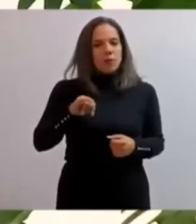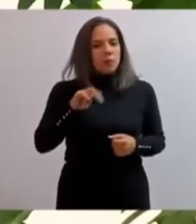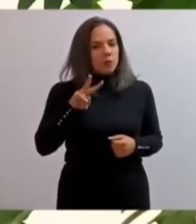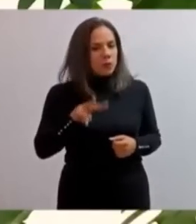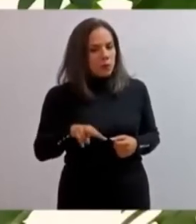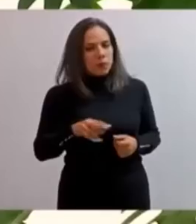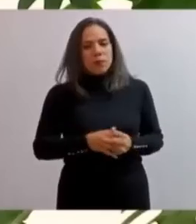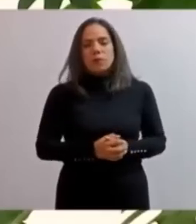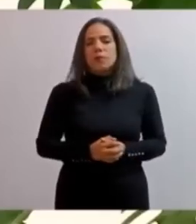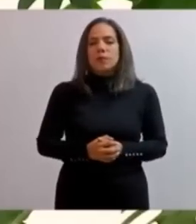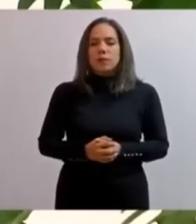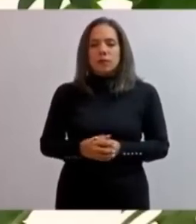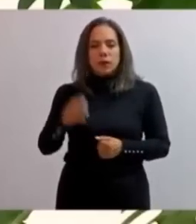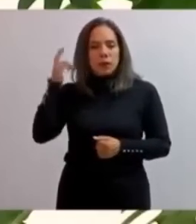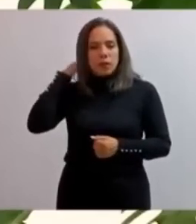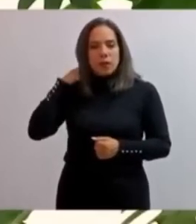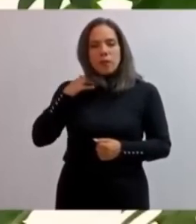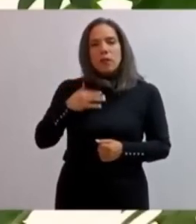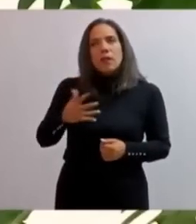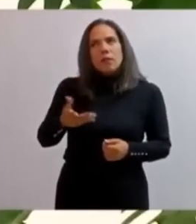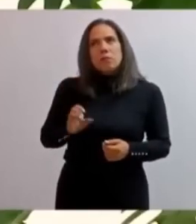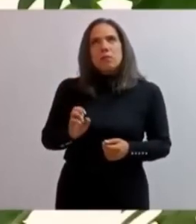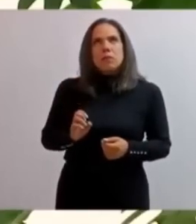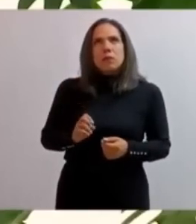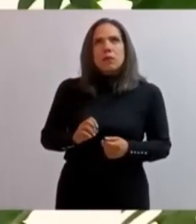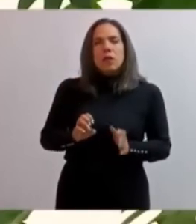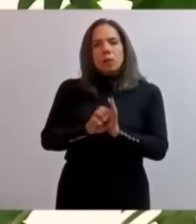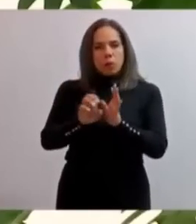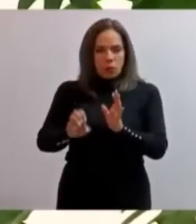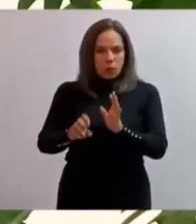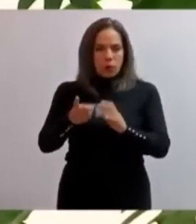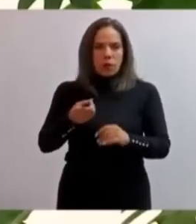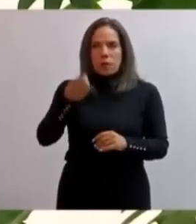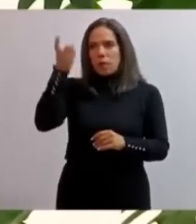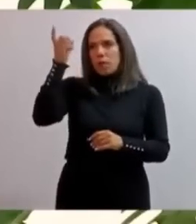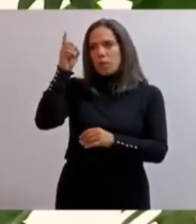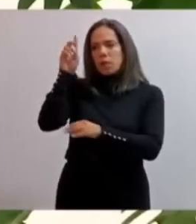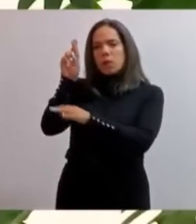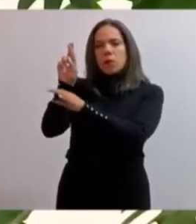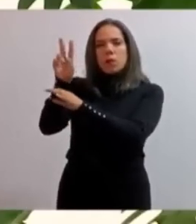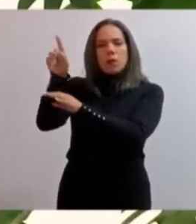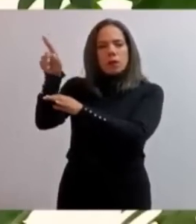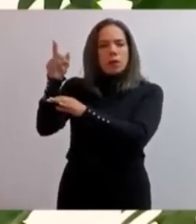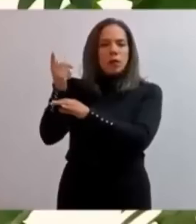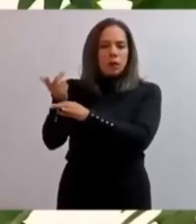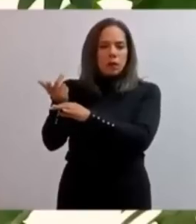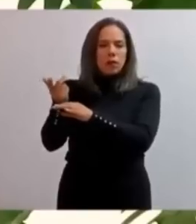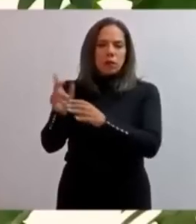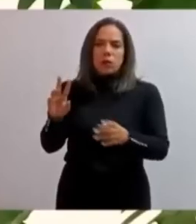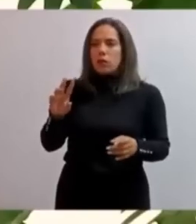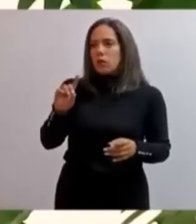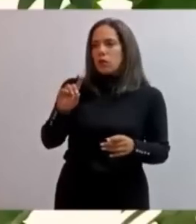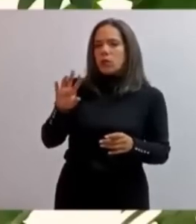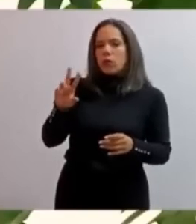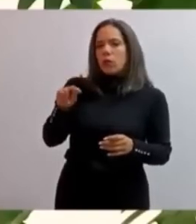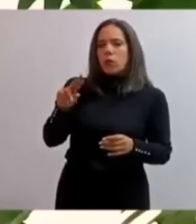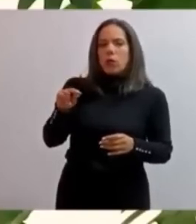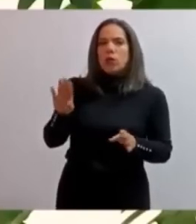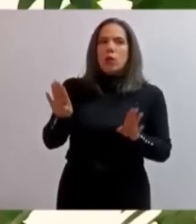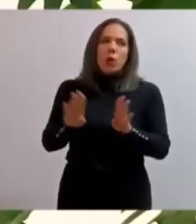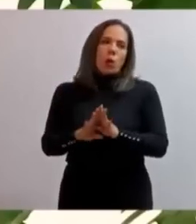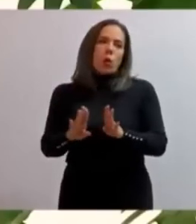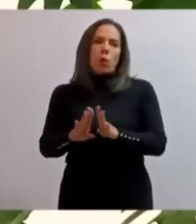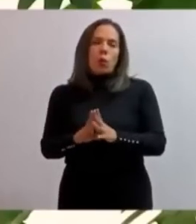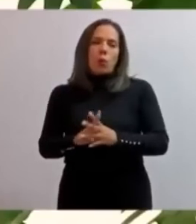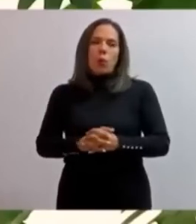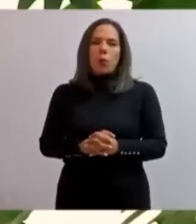de que el director, porque de alguna forma lo hemos visto en algunos consejos, subdivida, cuando ve cómo